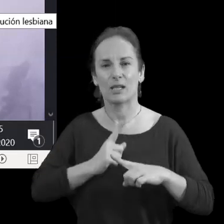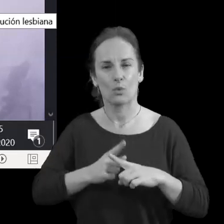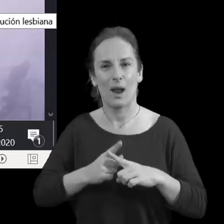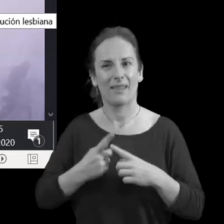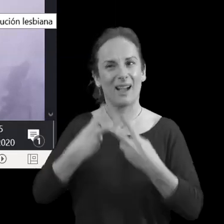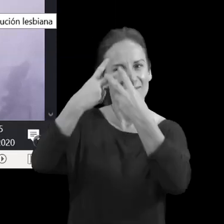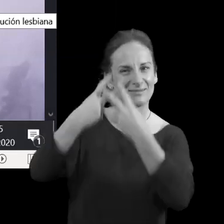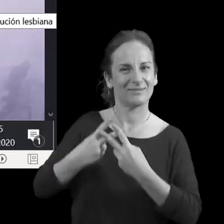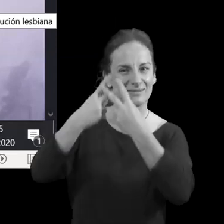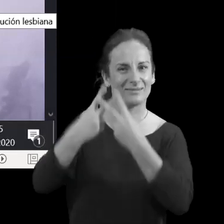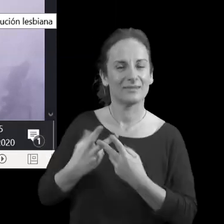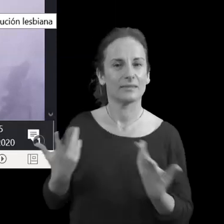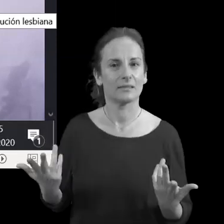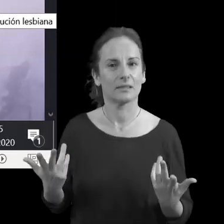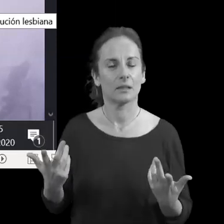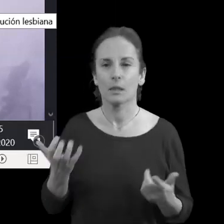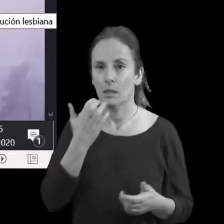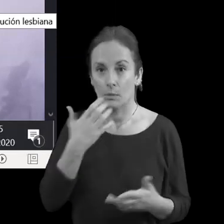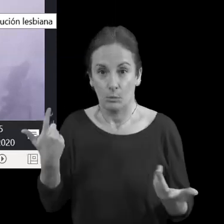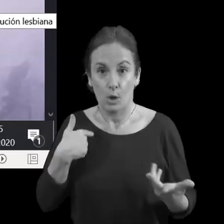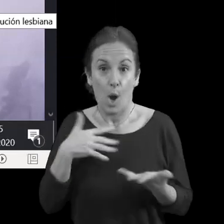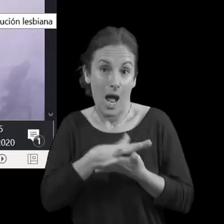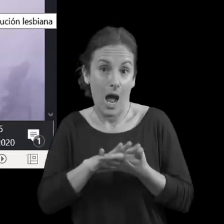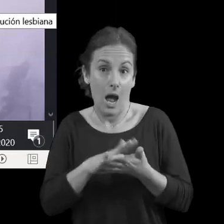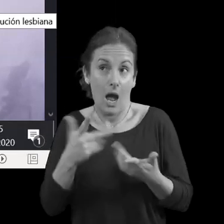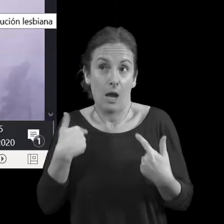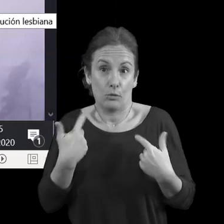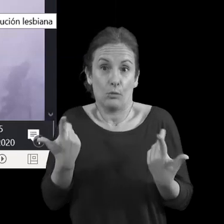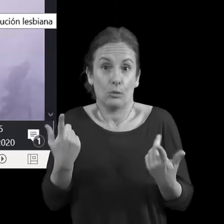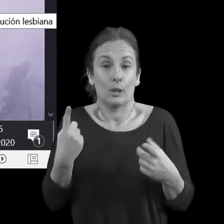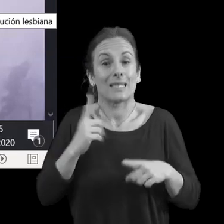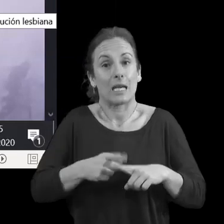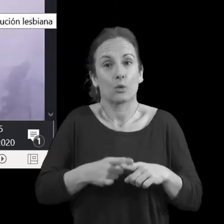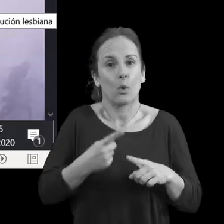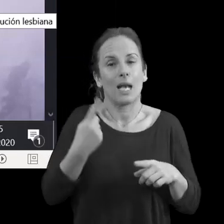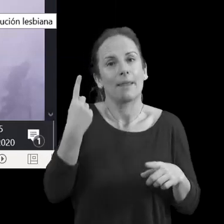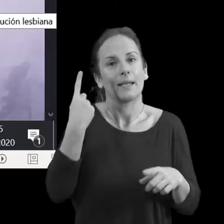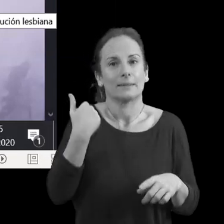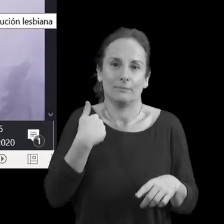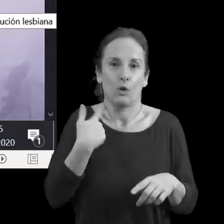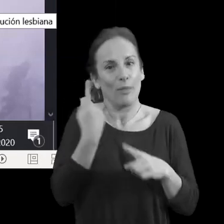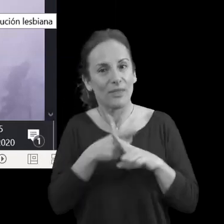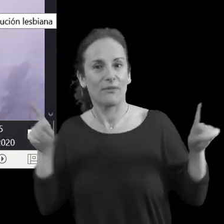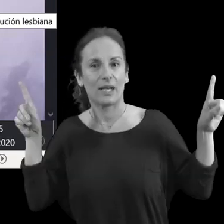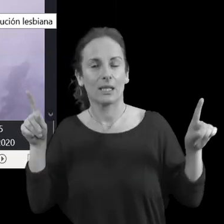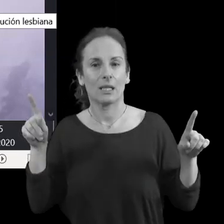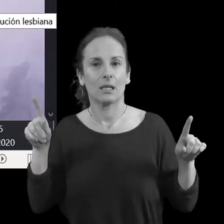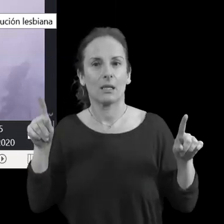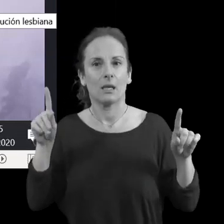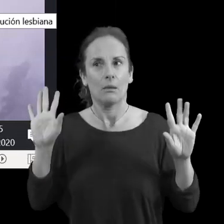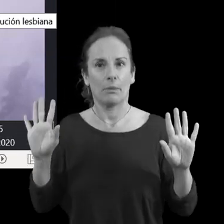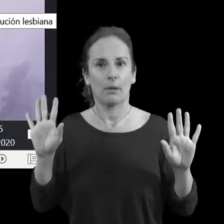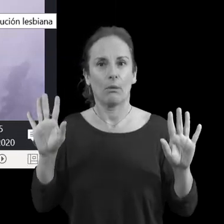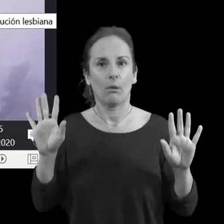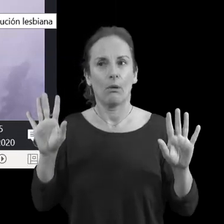necesitar hablar de nuestra vida, qué pasa porque hablamos de nuestra sexualidad diferente y al mismo tiempo cómo se nos desexualiza constantemente, ¿no?